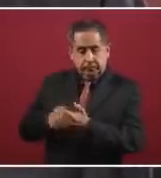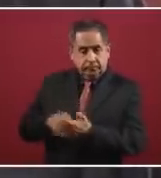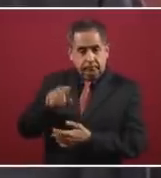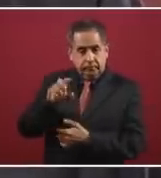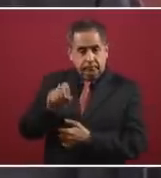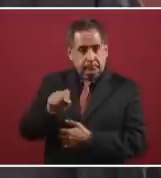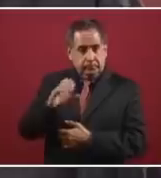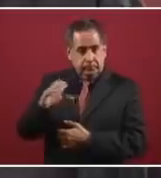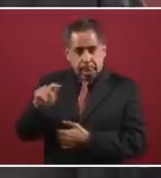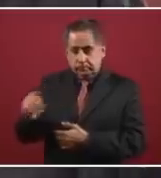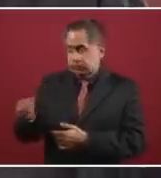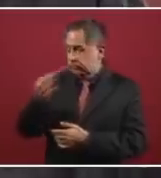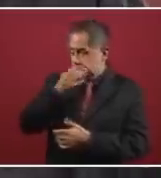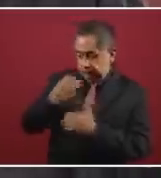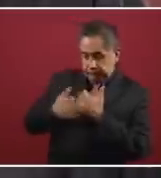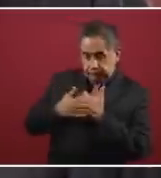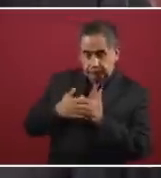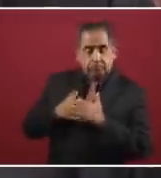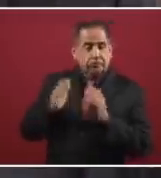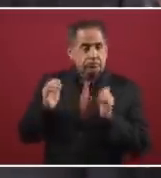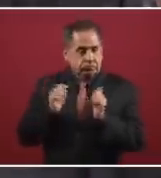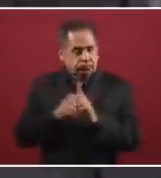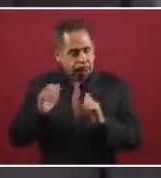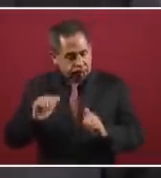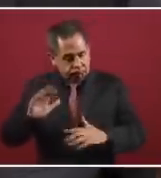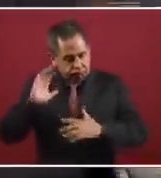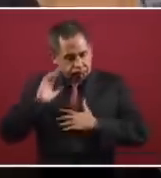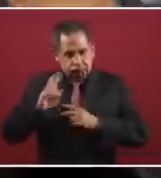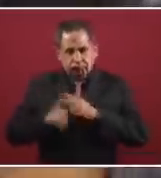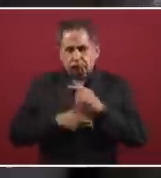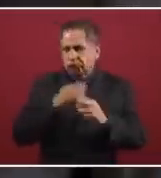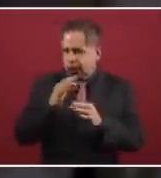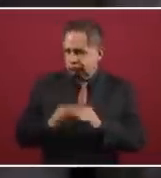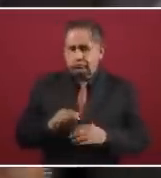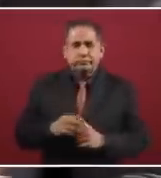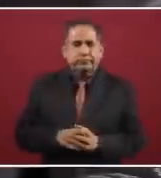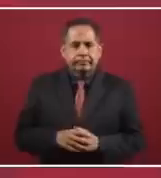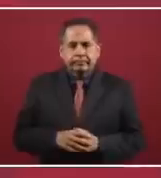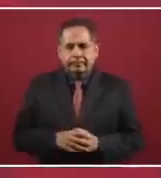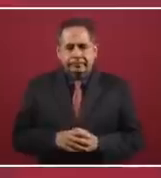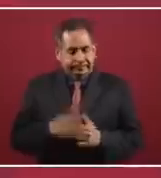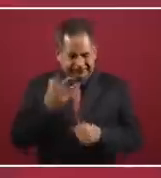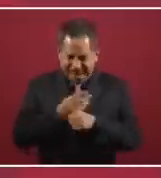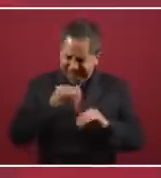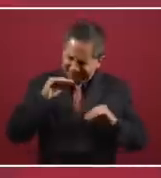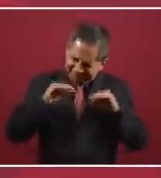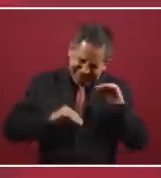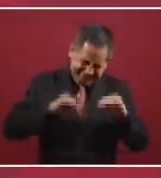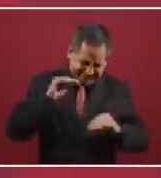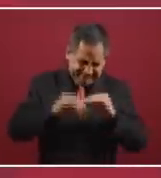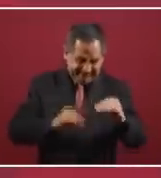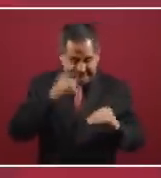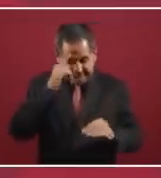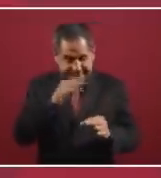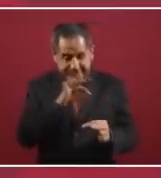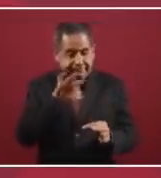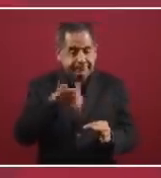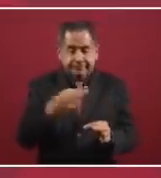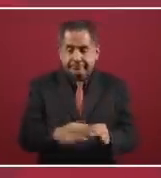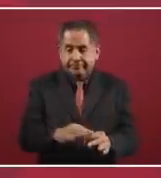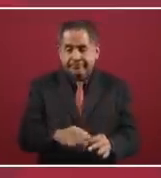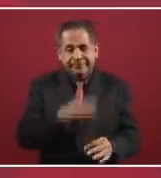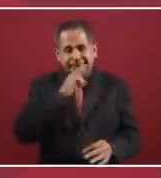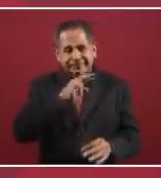Comunicaciones, con el compromiso de que ya están trabajando para que se concluya lo